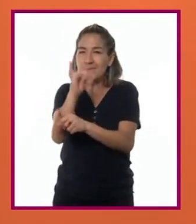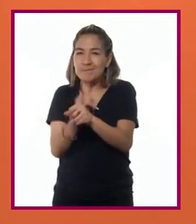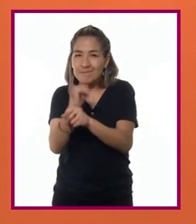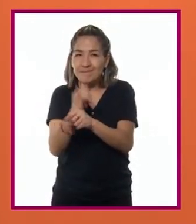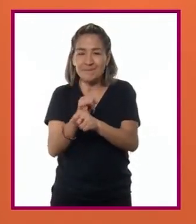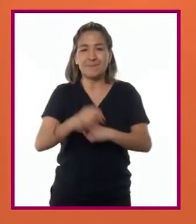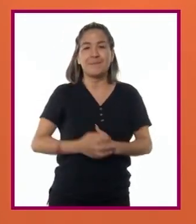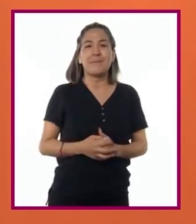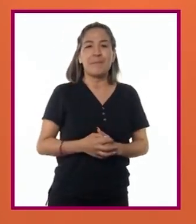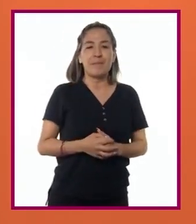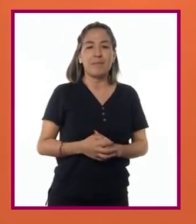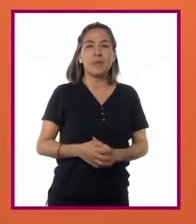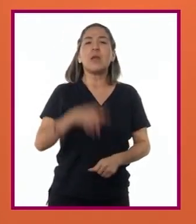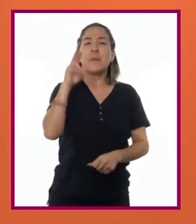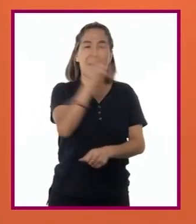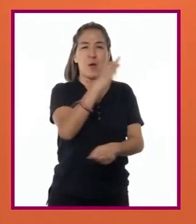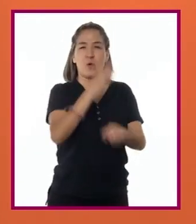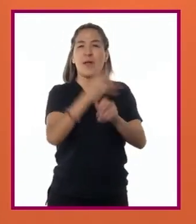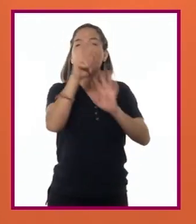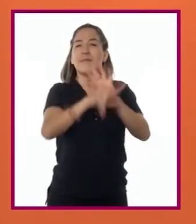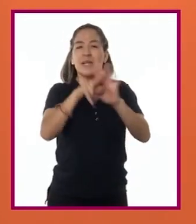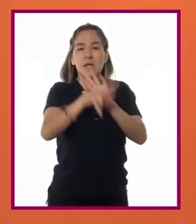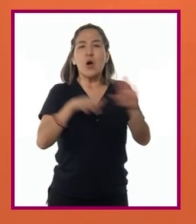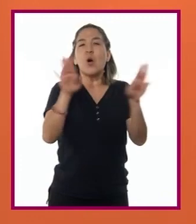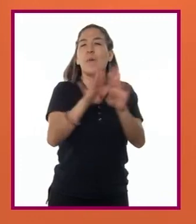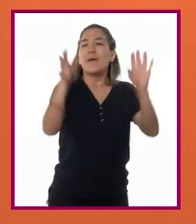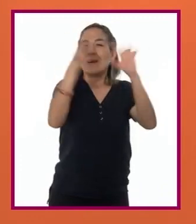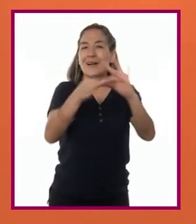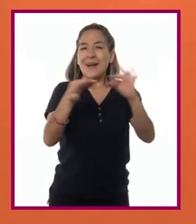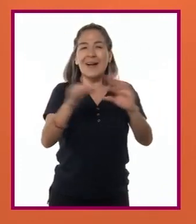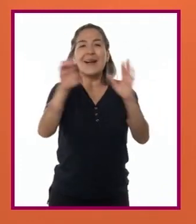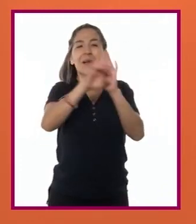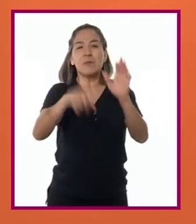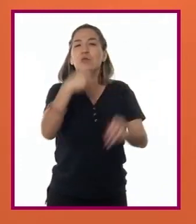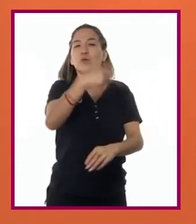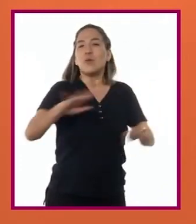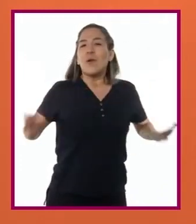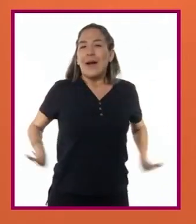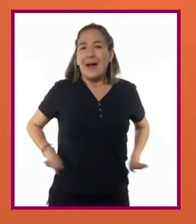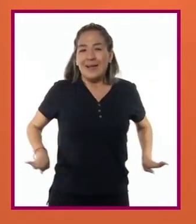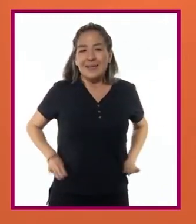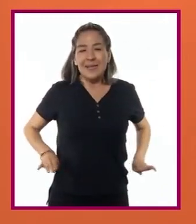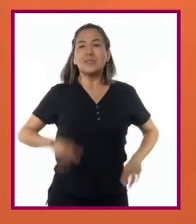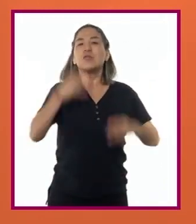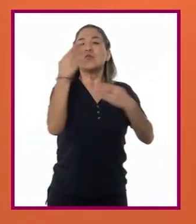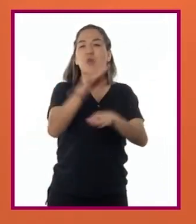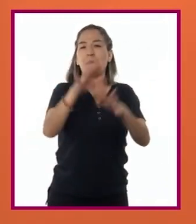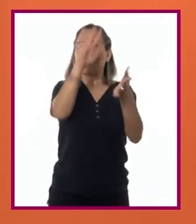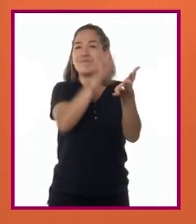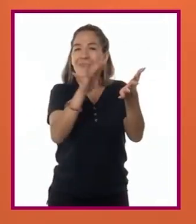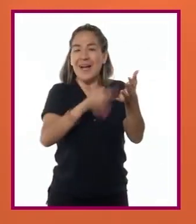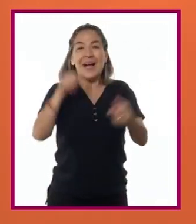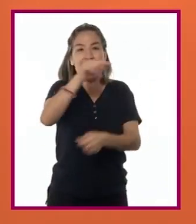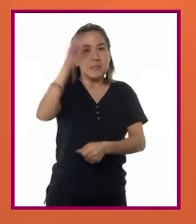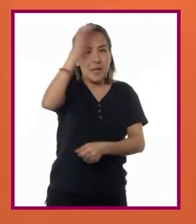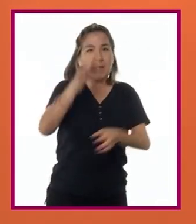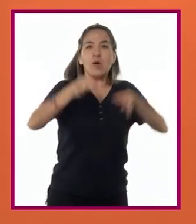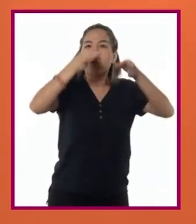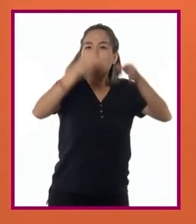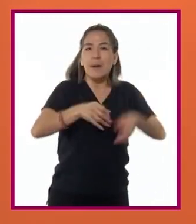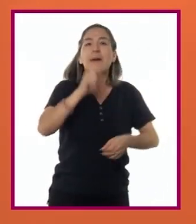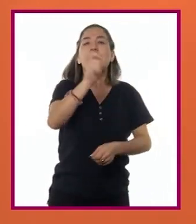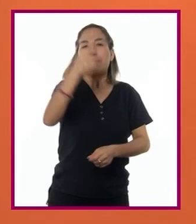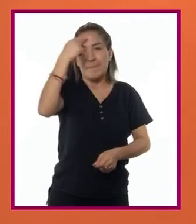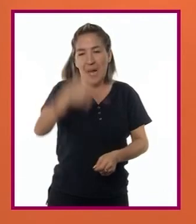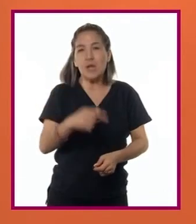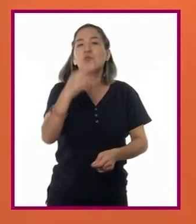siguiente video en donde mediante una dramatización nos muestran algunas características de los textos científicos, los cuales nos